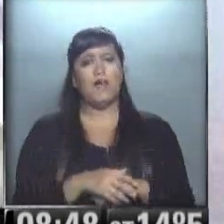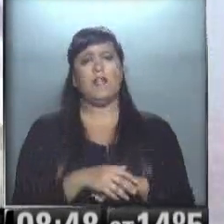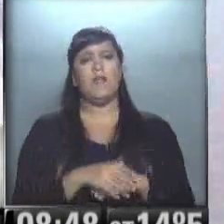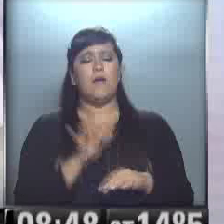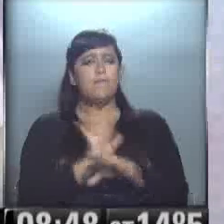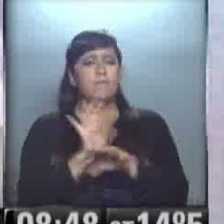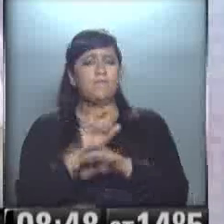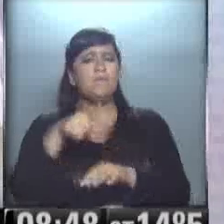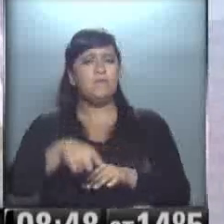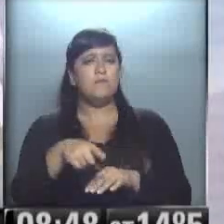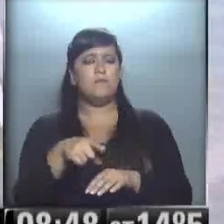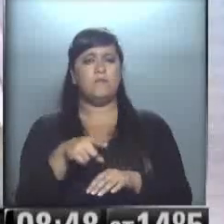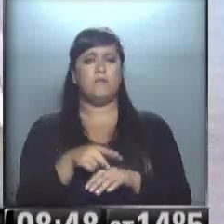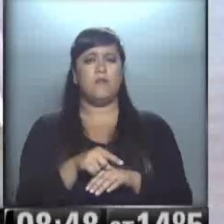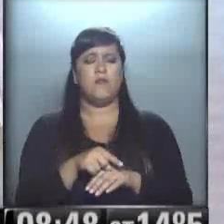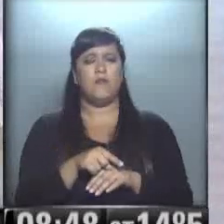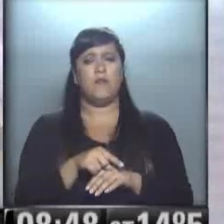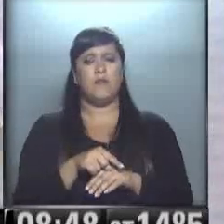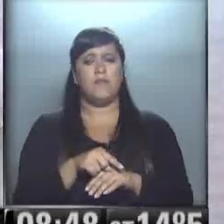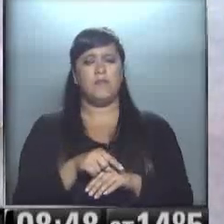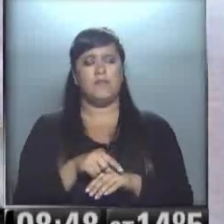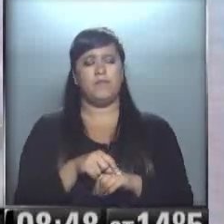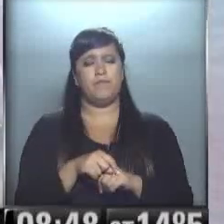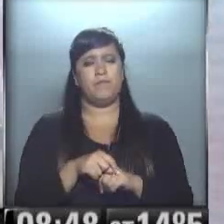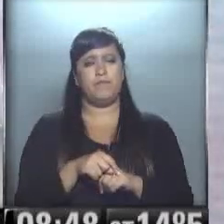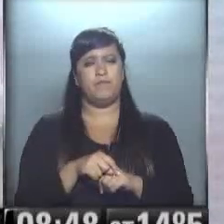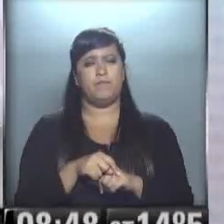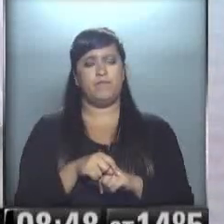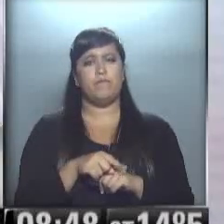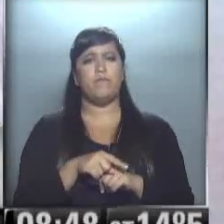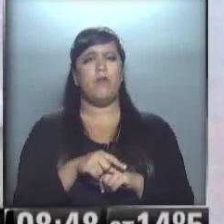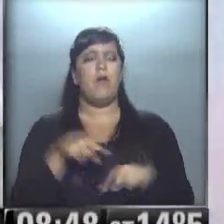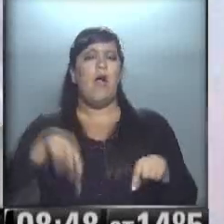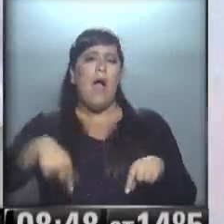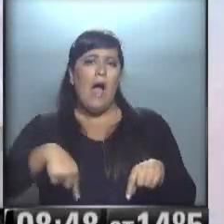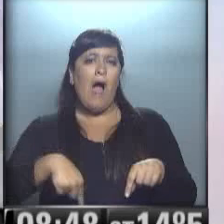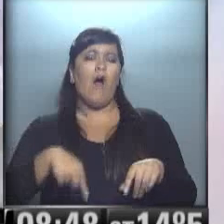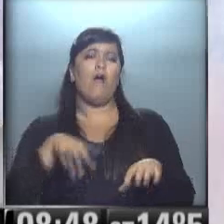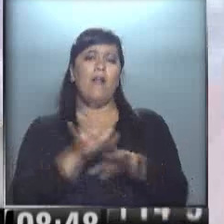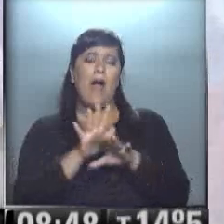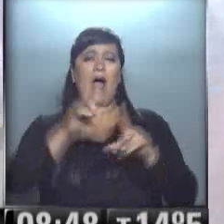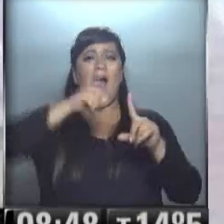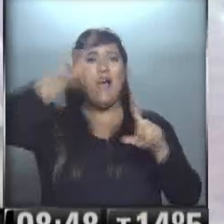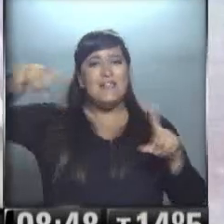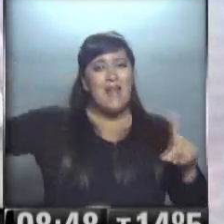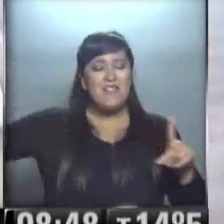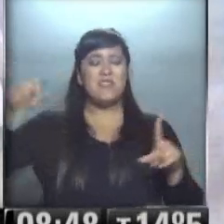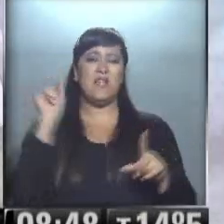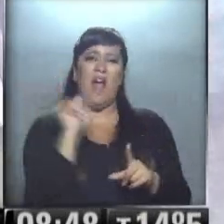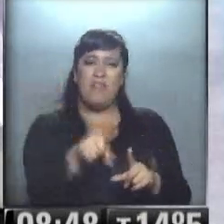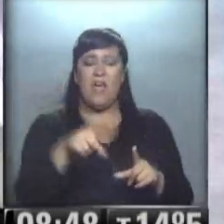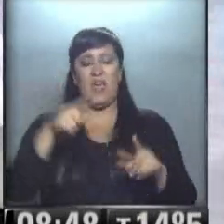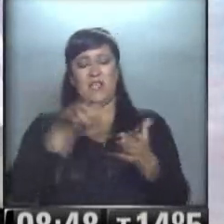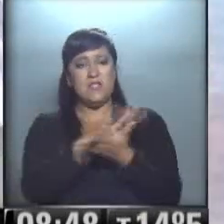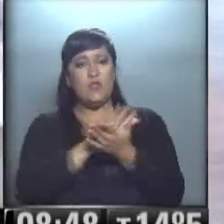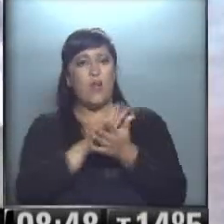calificación de la lo la o la eh el título que le están dando las calificadoras de de riesgo a la situación de deuda Argentina